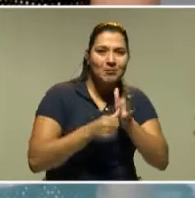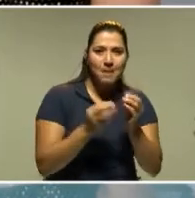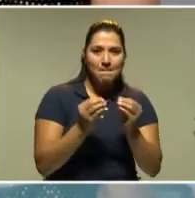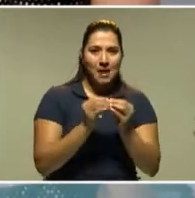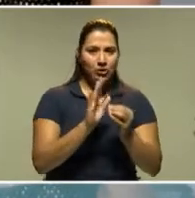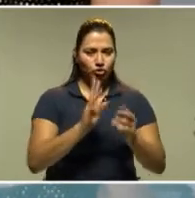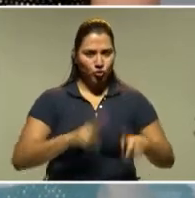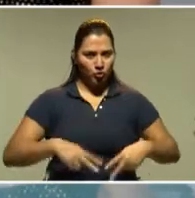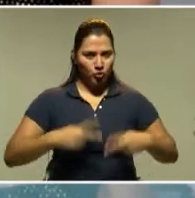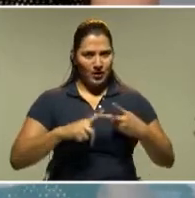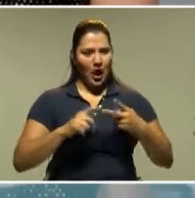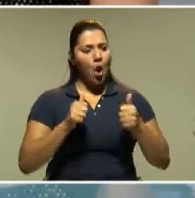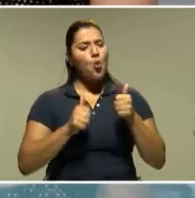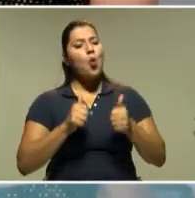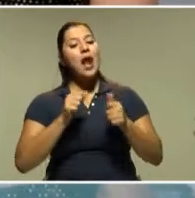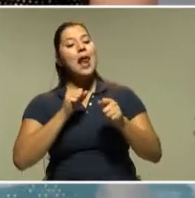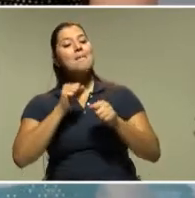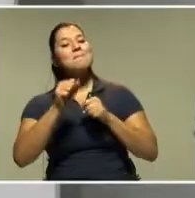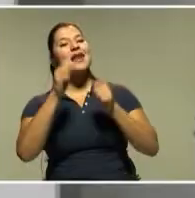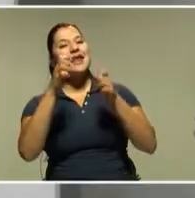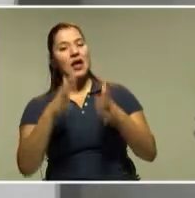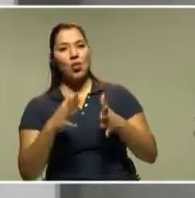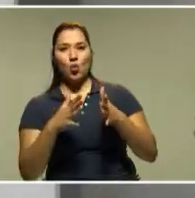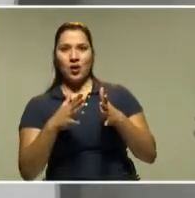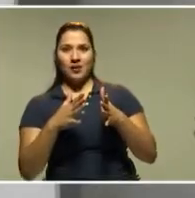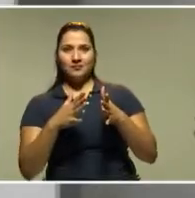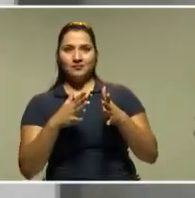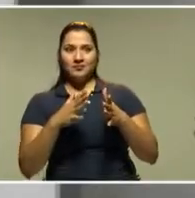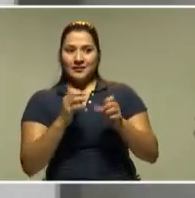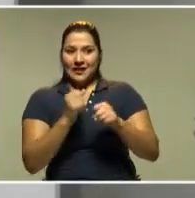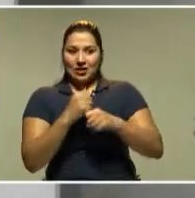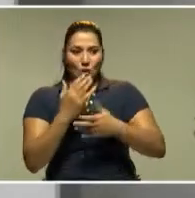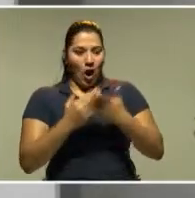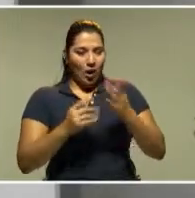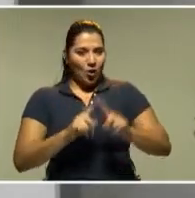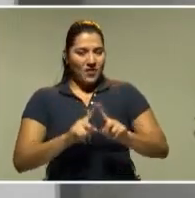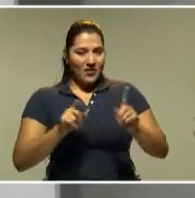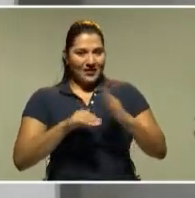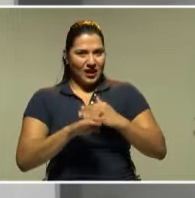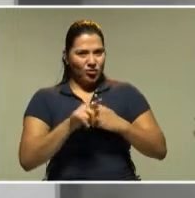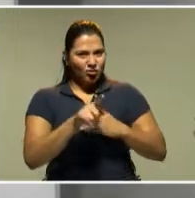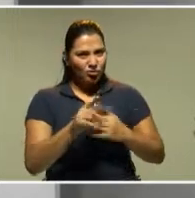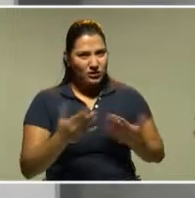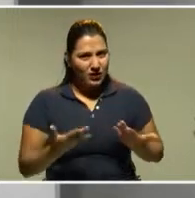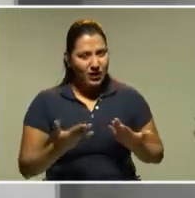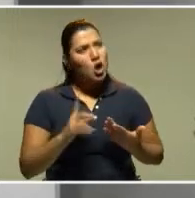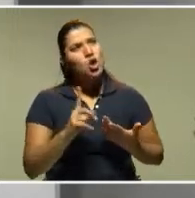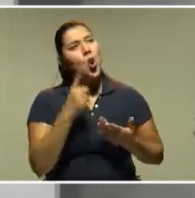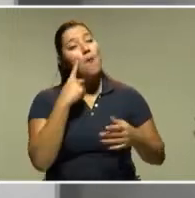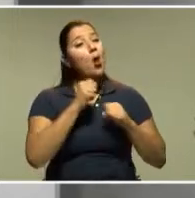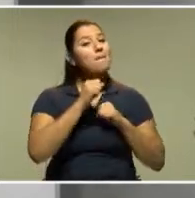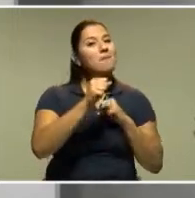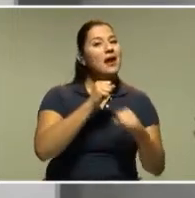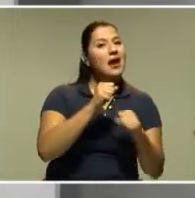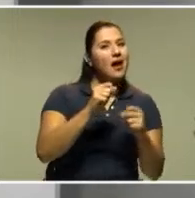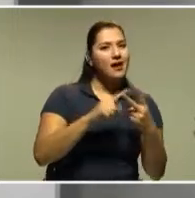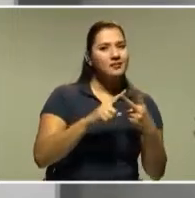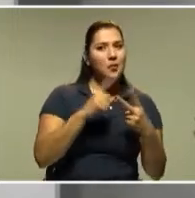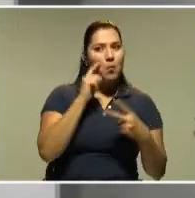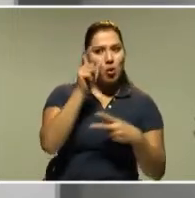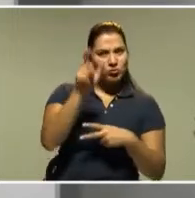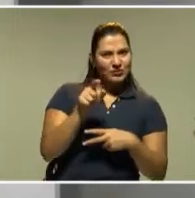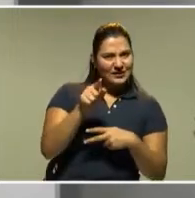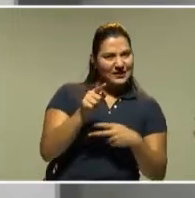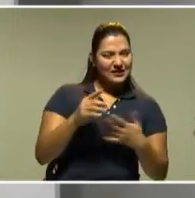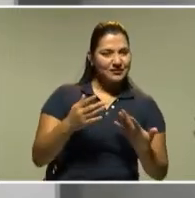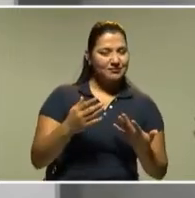¿qué más le marcara a usted? Que usted diga, es que es especialmente esa, mucho. No por la pelea, sino por lo que pudo haber significado